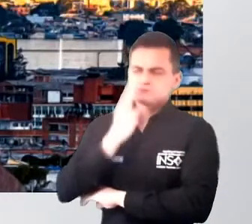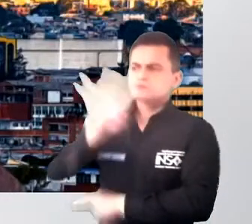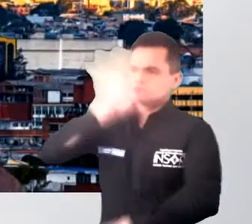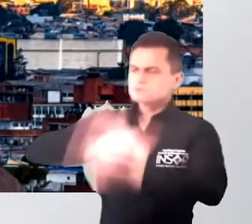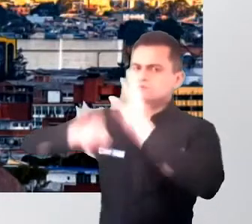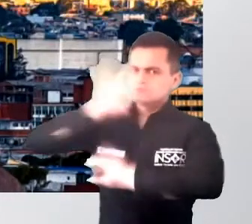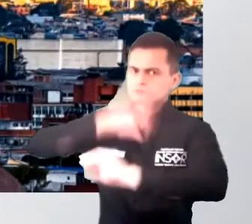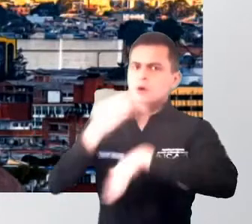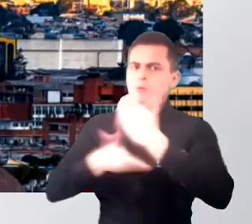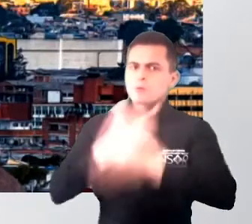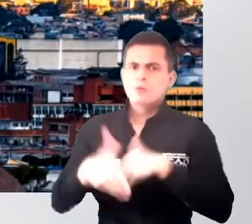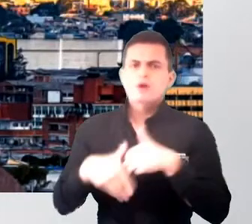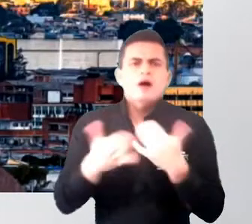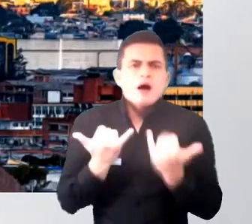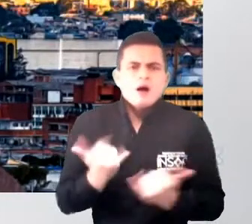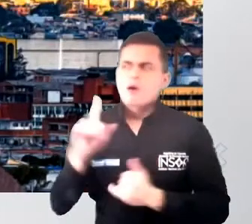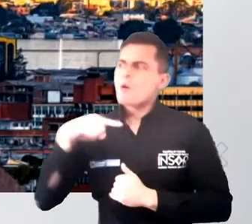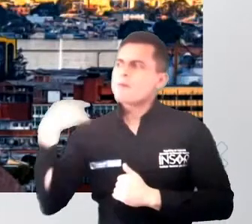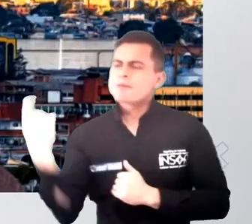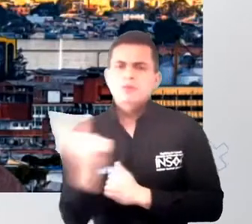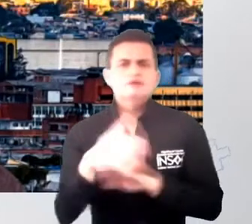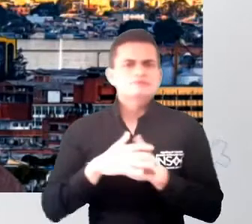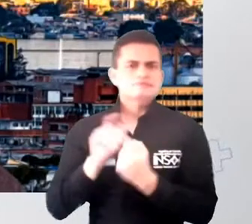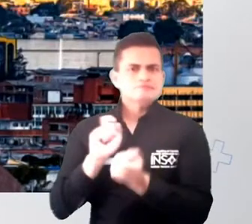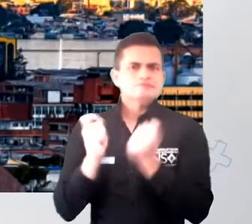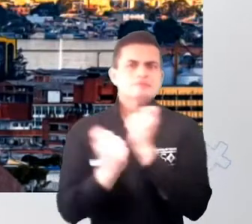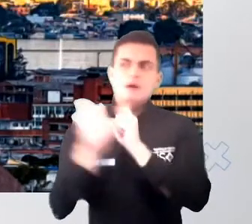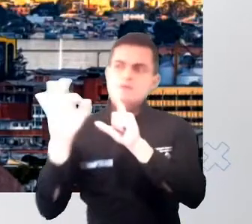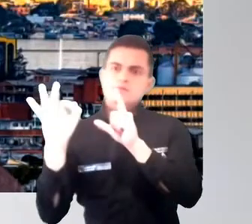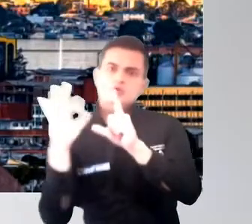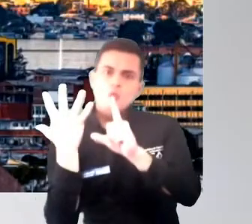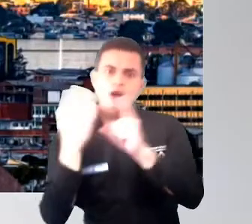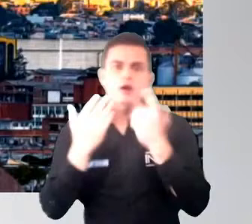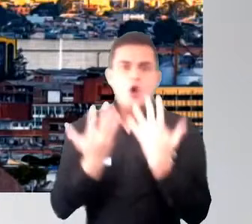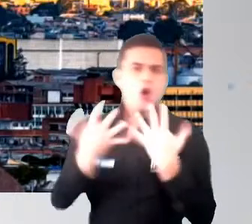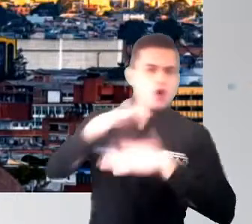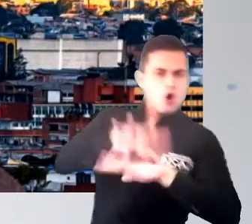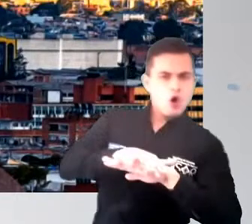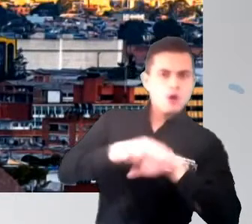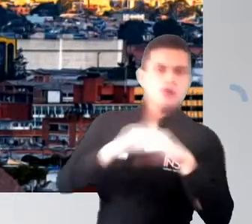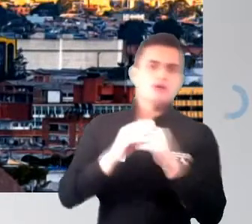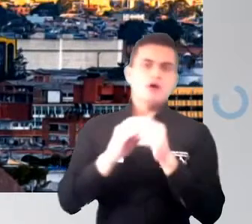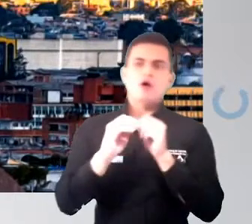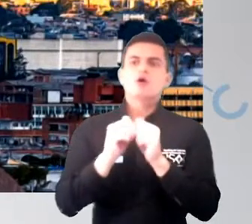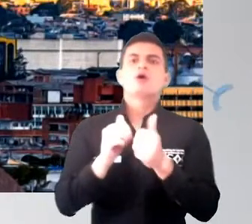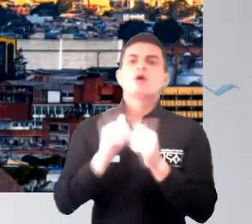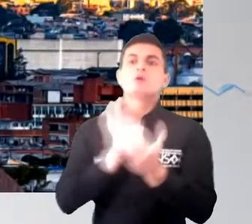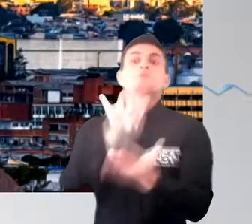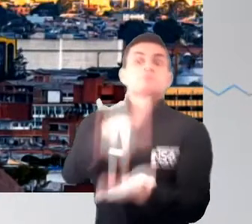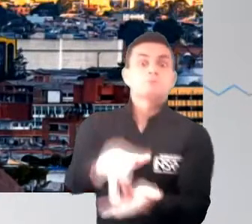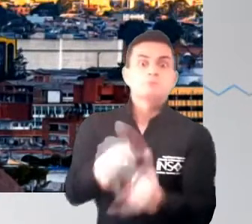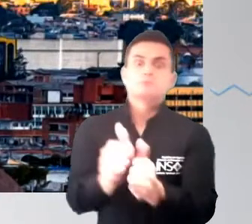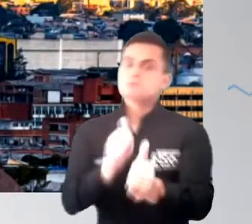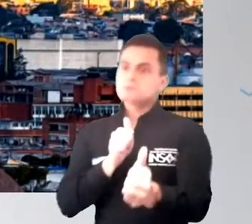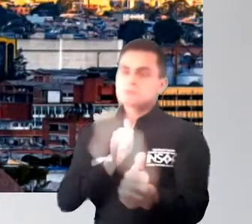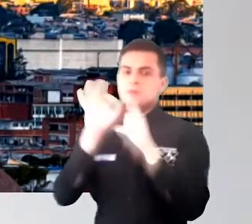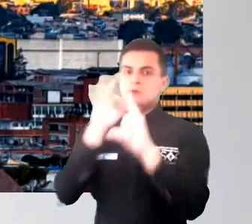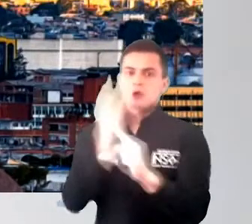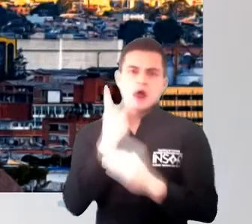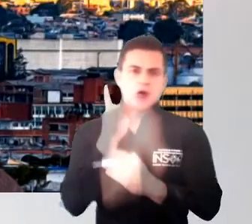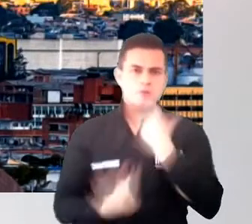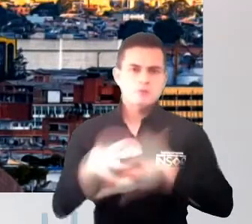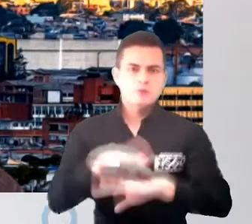en la que las modalidades combinada y virtual son verdaderamente lo que está a flor de